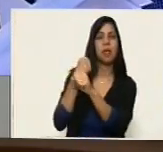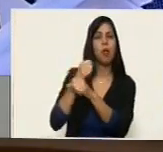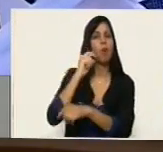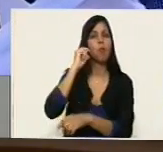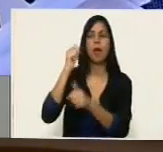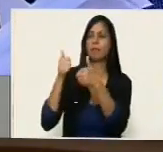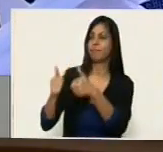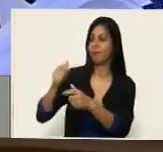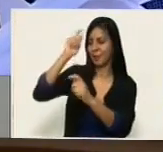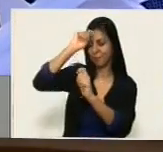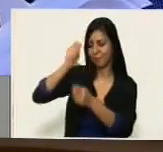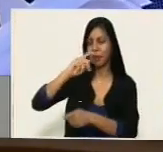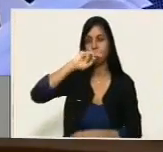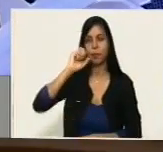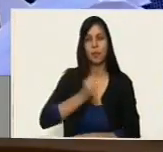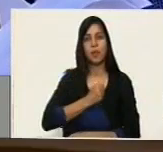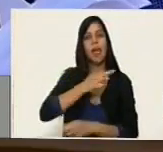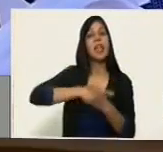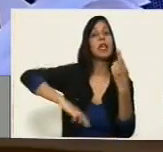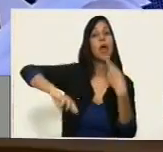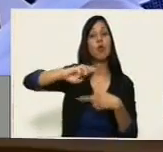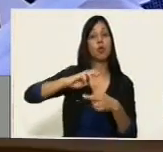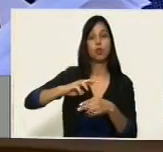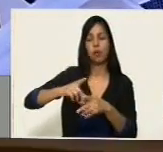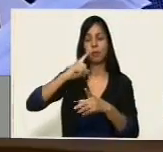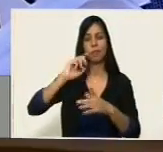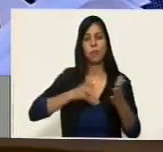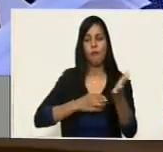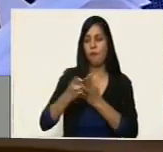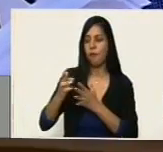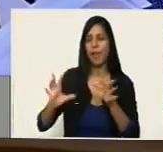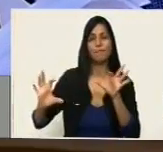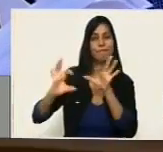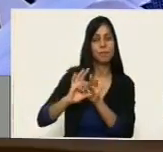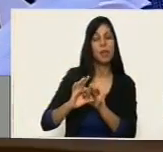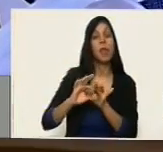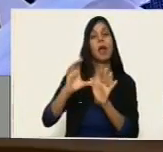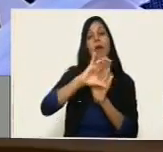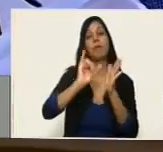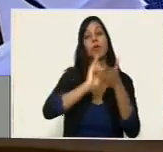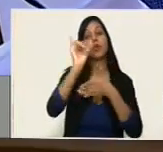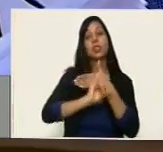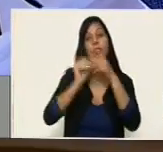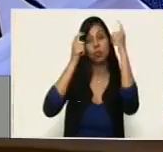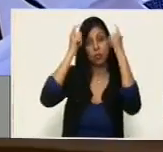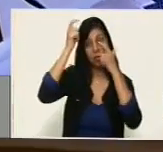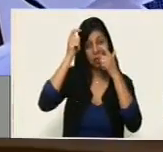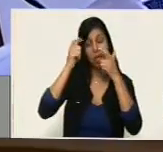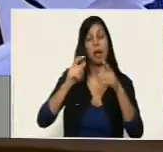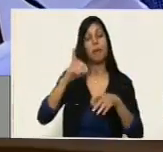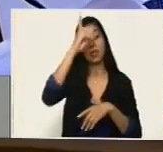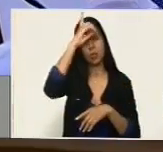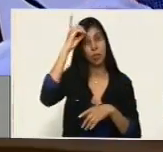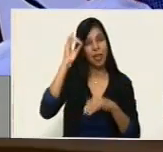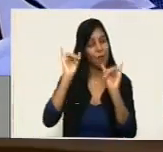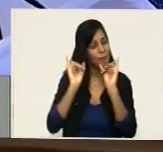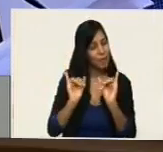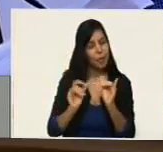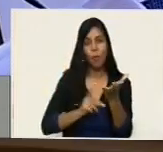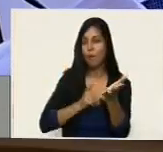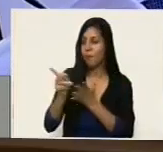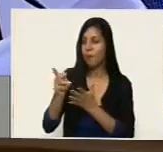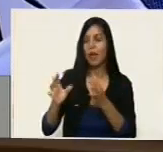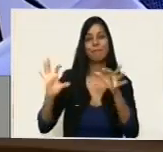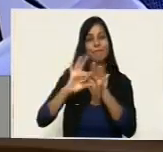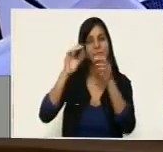patriota revolucionario a toda prueba y leal al proyecto bolivariano como el constituyente Diosdado Cabello Rondón. Al finalizar